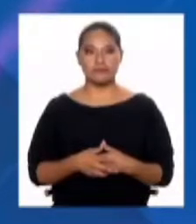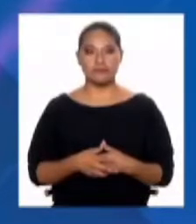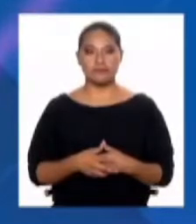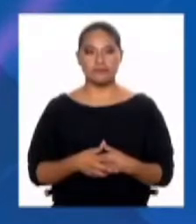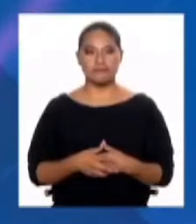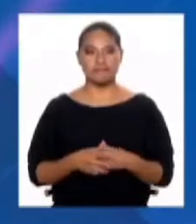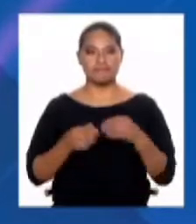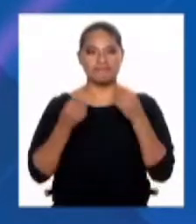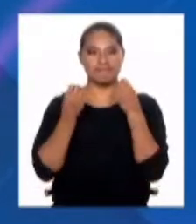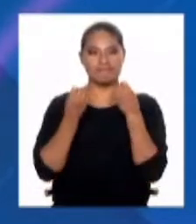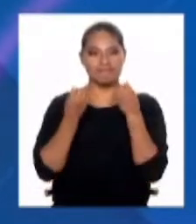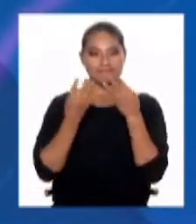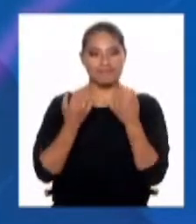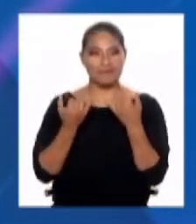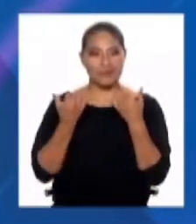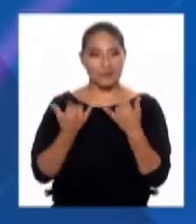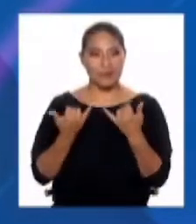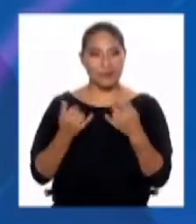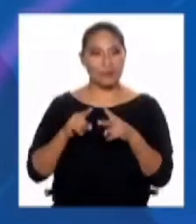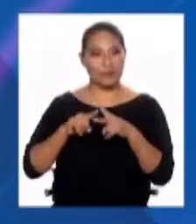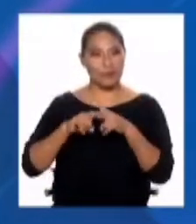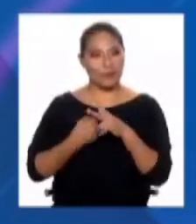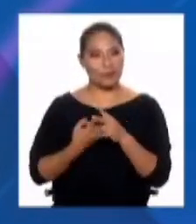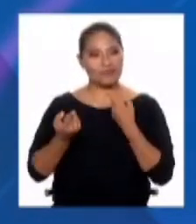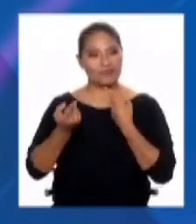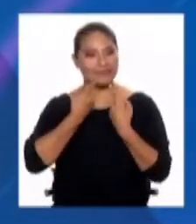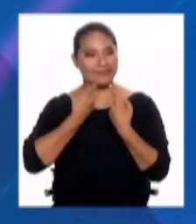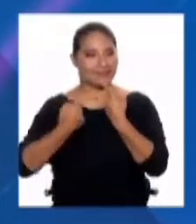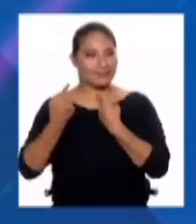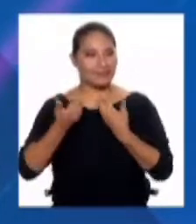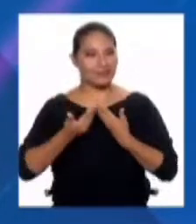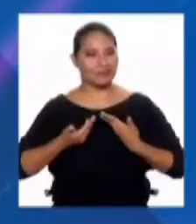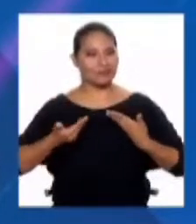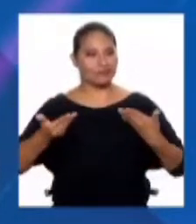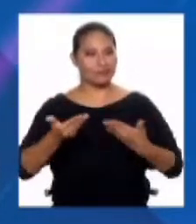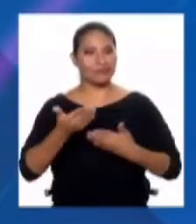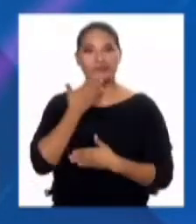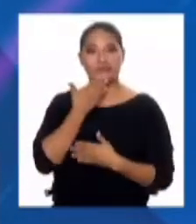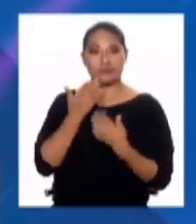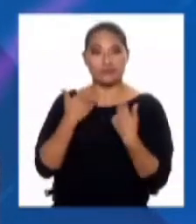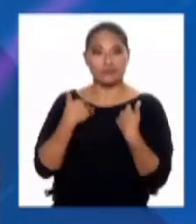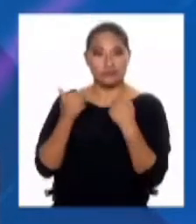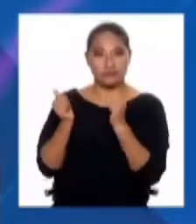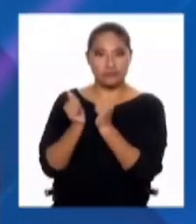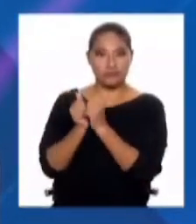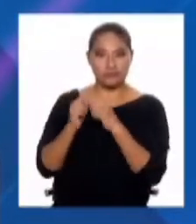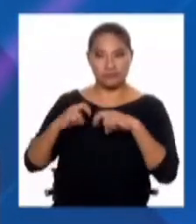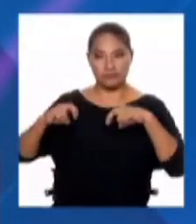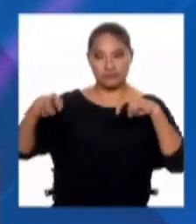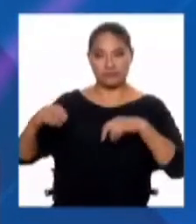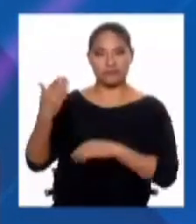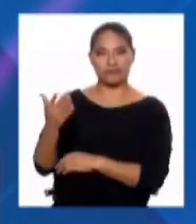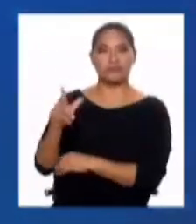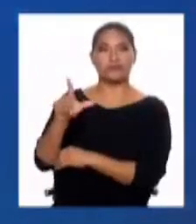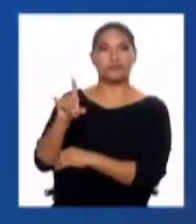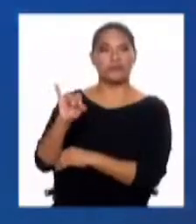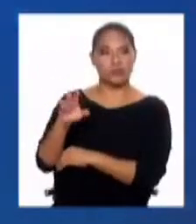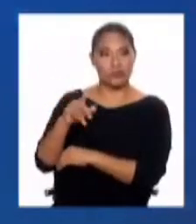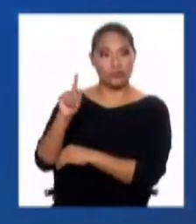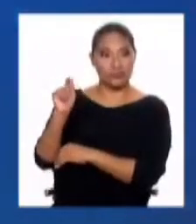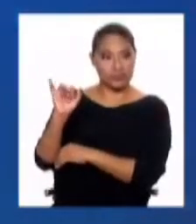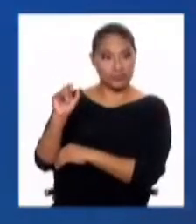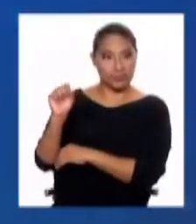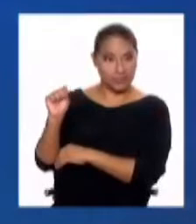Muy bien, vamos a empezar con este primer diálogo abierto y como había dicho, está conmigo el señor Luis Thaís. Luis Thaís, ¿no es